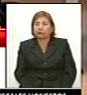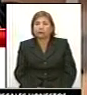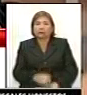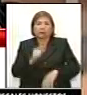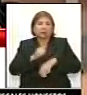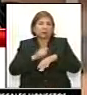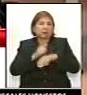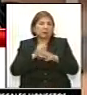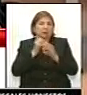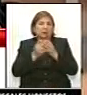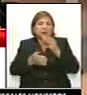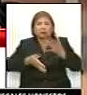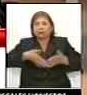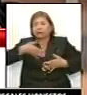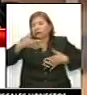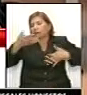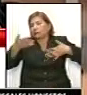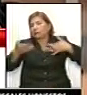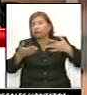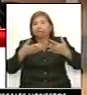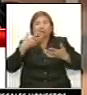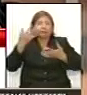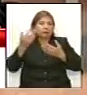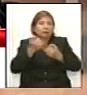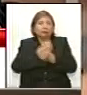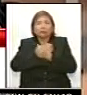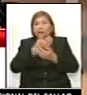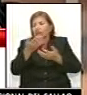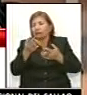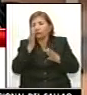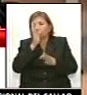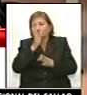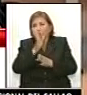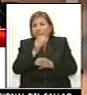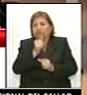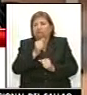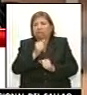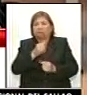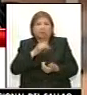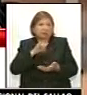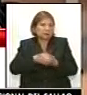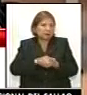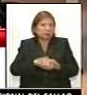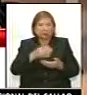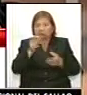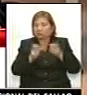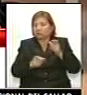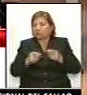duro para expresar tus afectos, eras una persona rígida, eres una persona